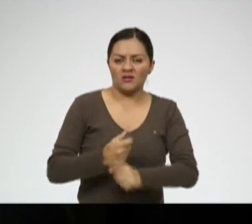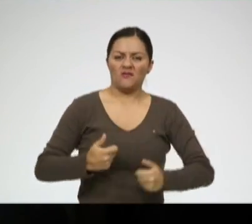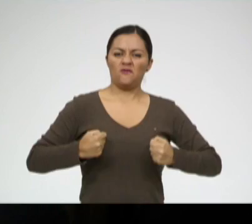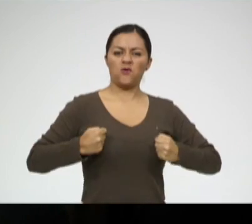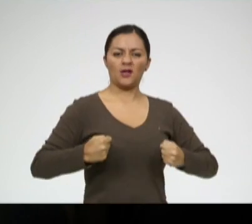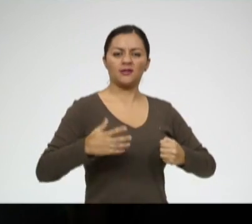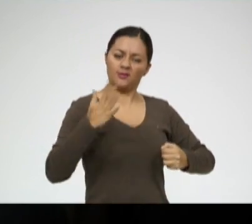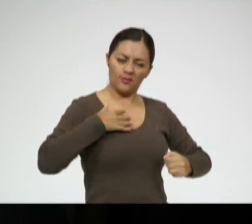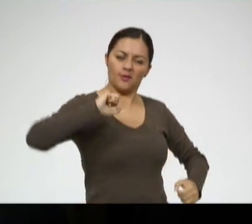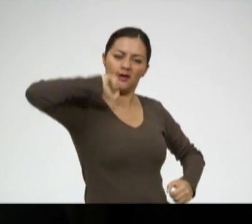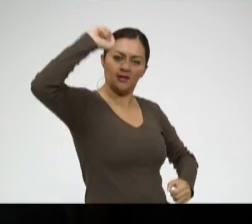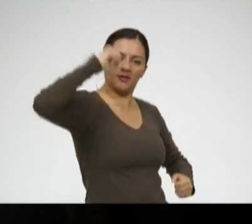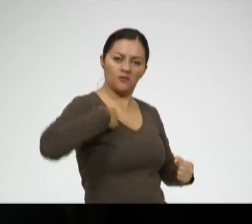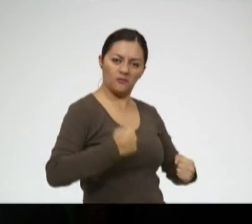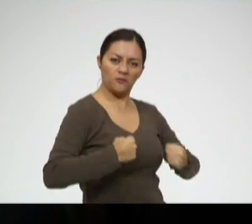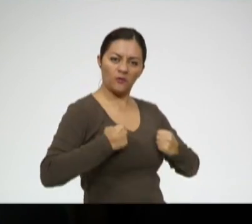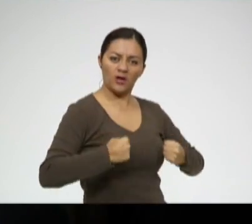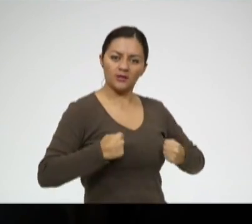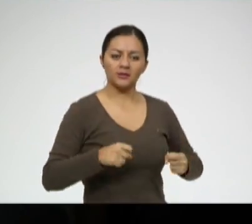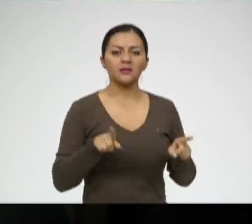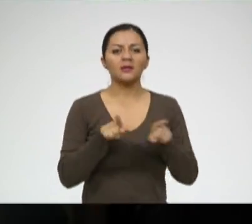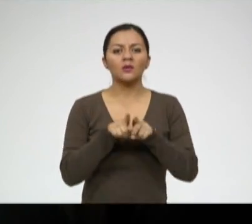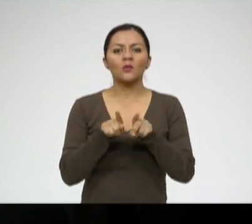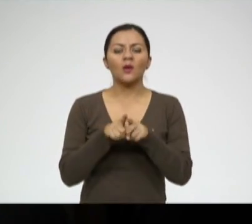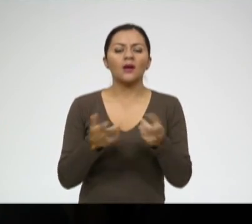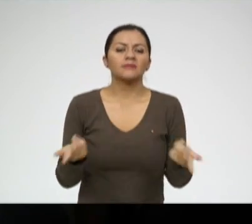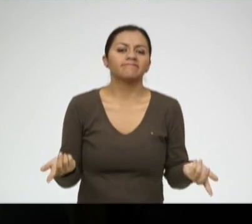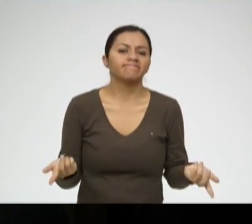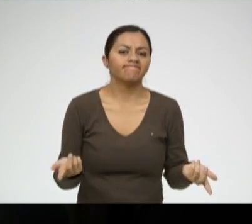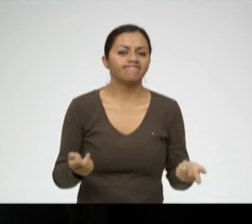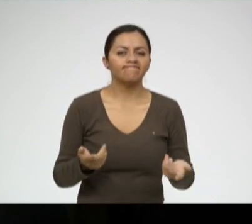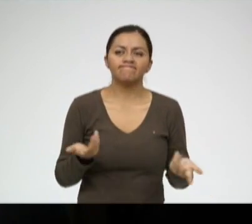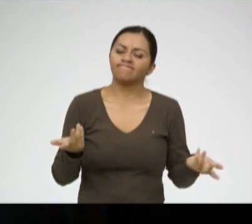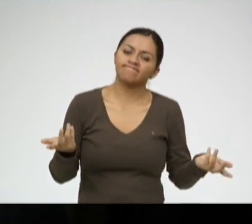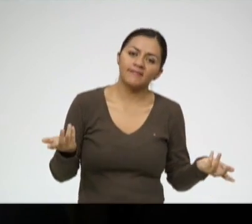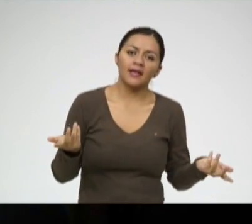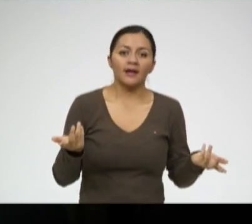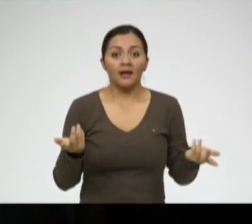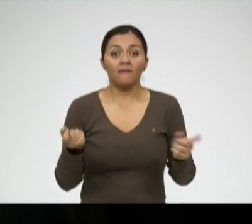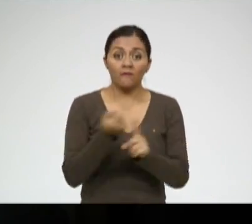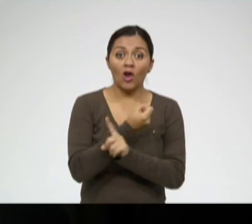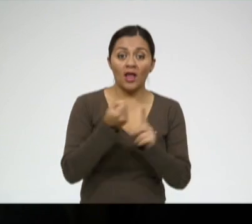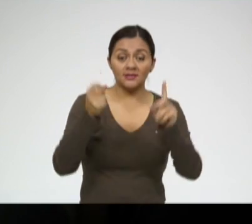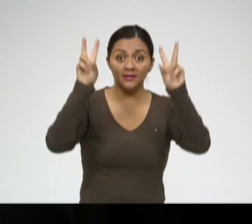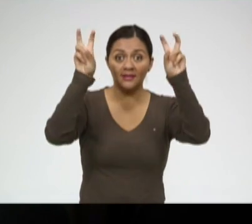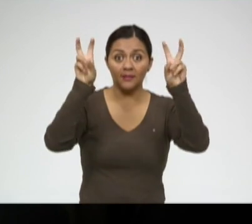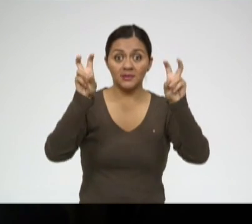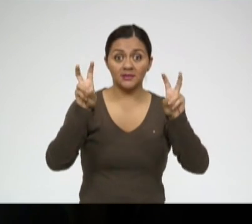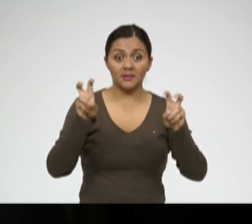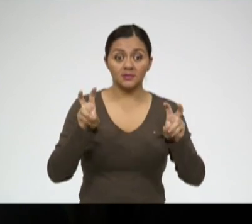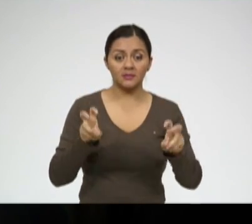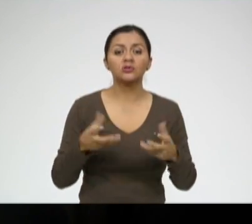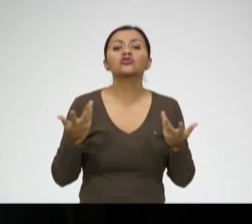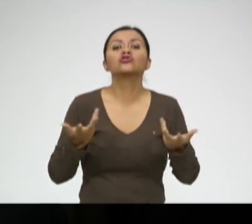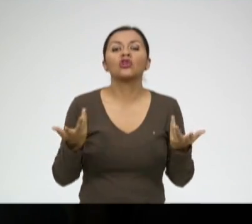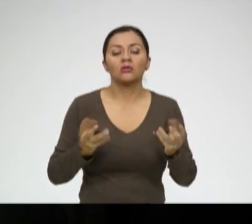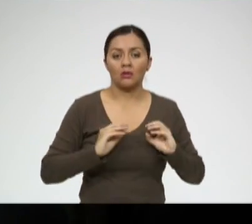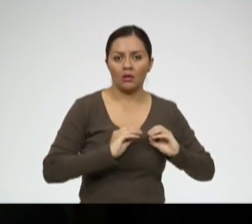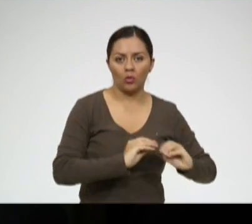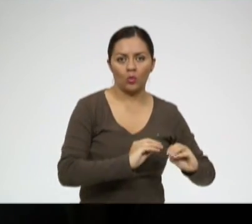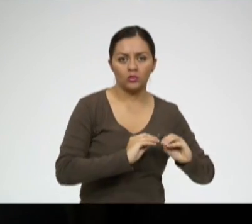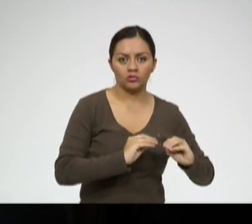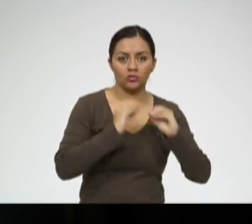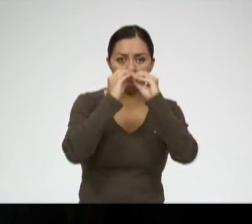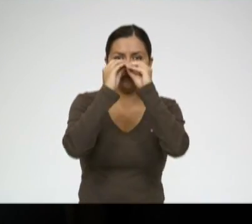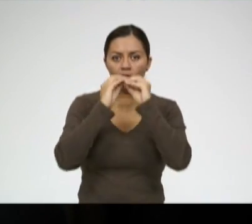más fuerte es el padrino de la cosa. Esos contenidos de violencia que vienen desde la educación, desde la